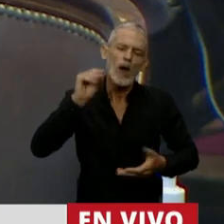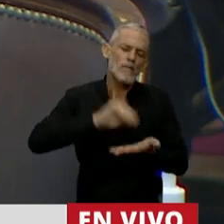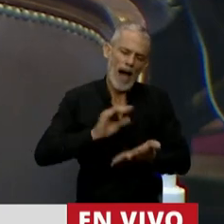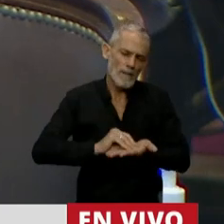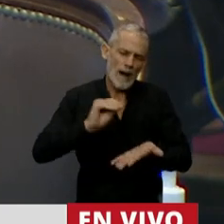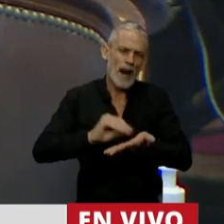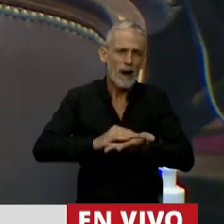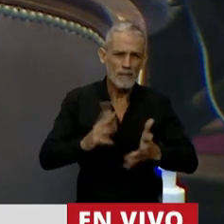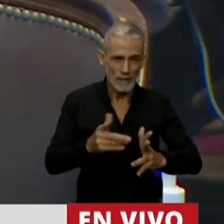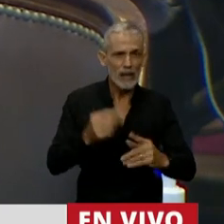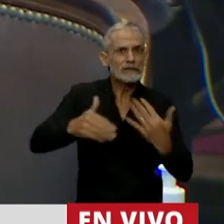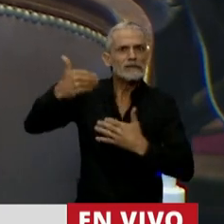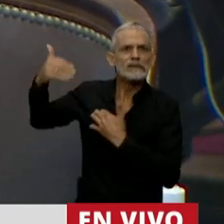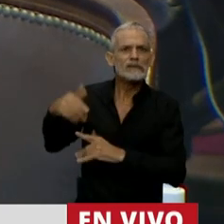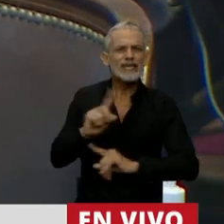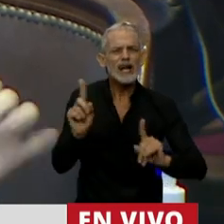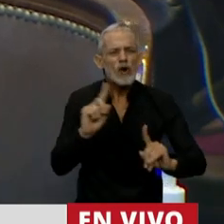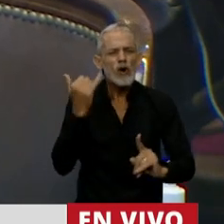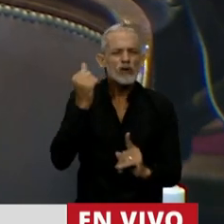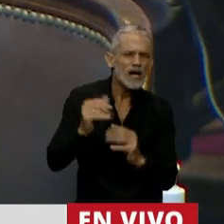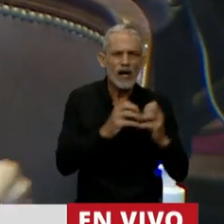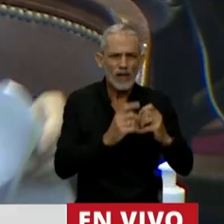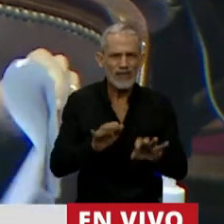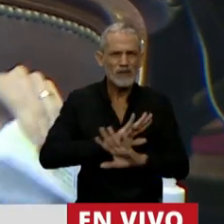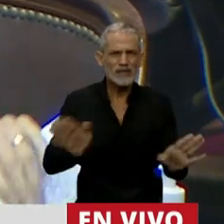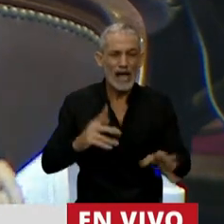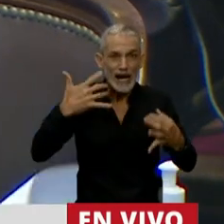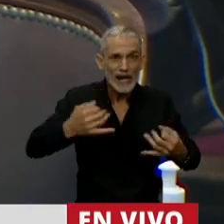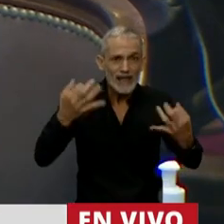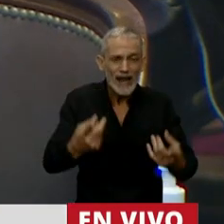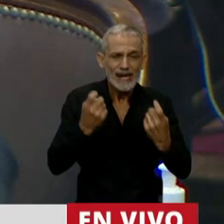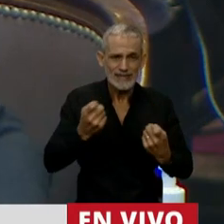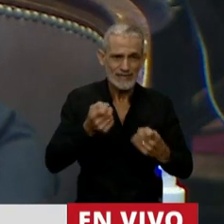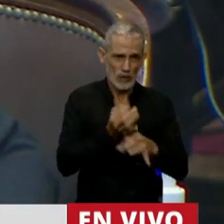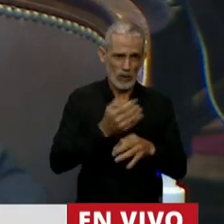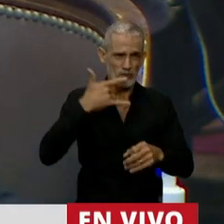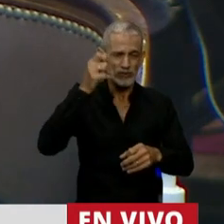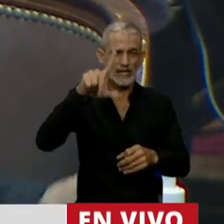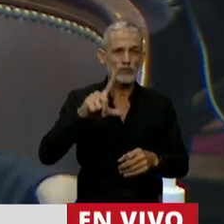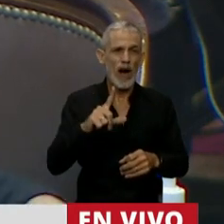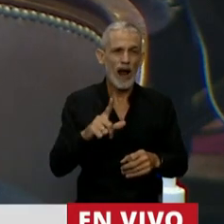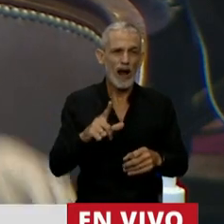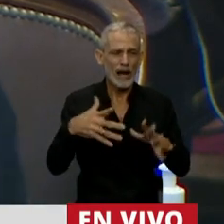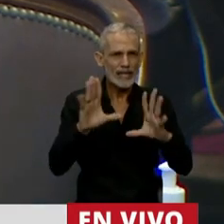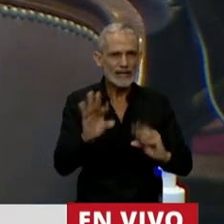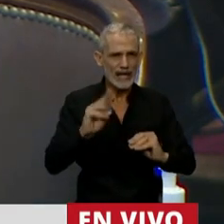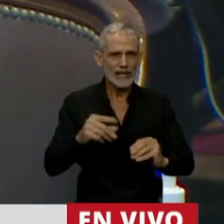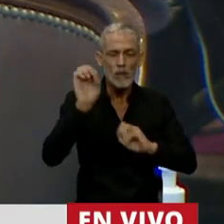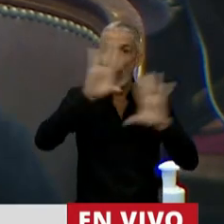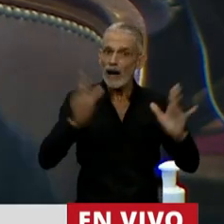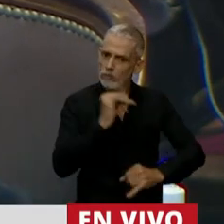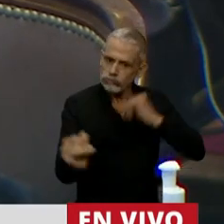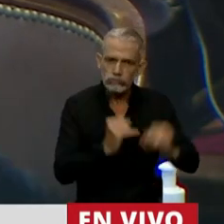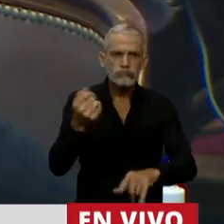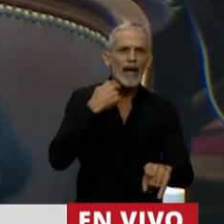mucha más. No volvamos para atrás con ese debate que tantas veces nos dimos. Eso es una realidad y tenemos que cada vez ser más claros también con nuestras niñas,